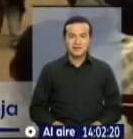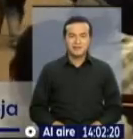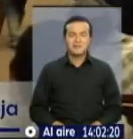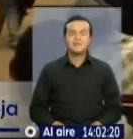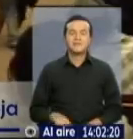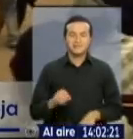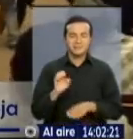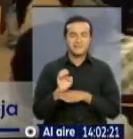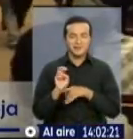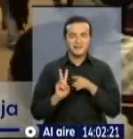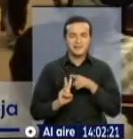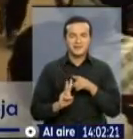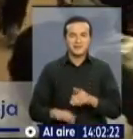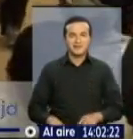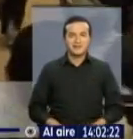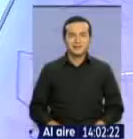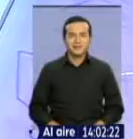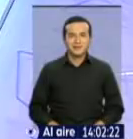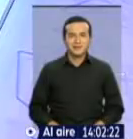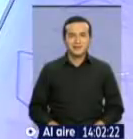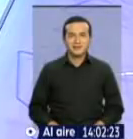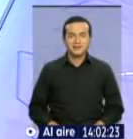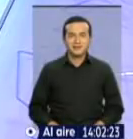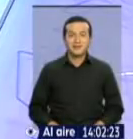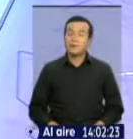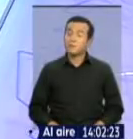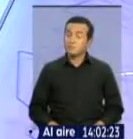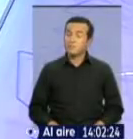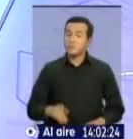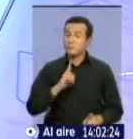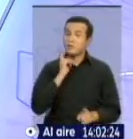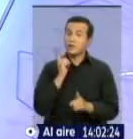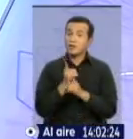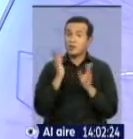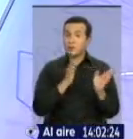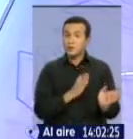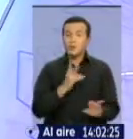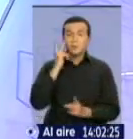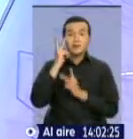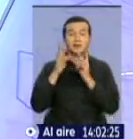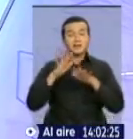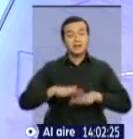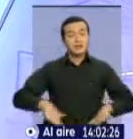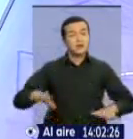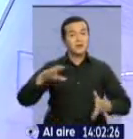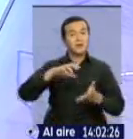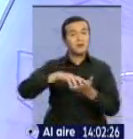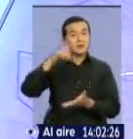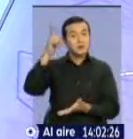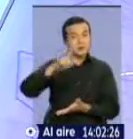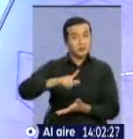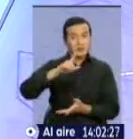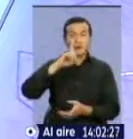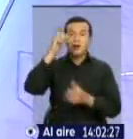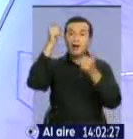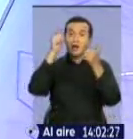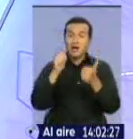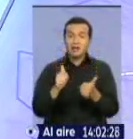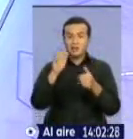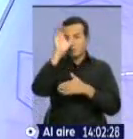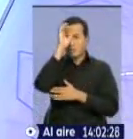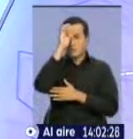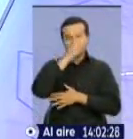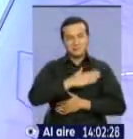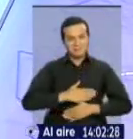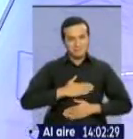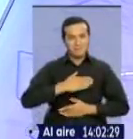César Tacuri Vintimilla, Ecuador TV. Seguramente todos listos para visitar la maravillosa Loja y disfrutar del arte y de la cultura.